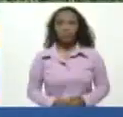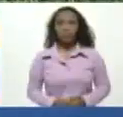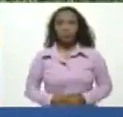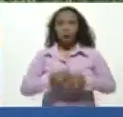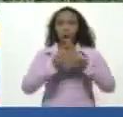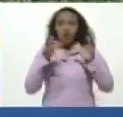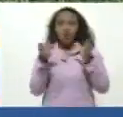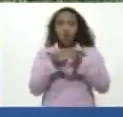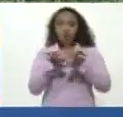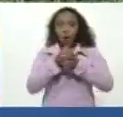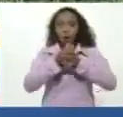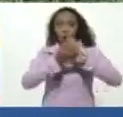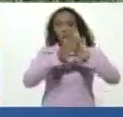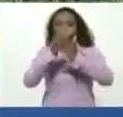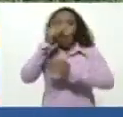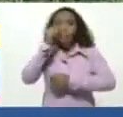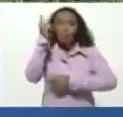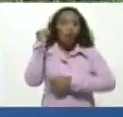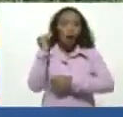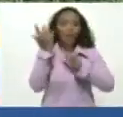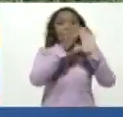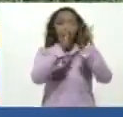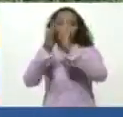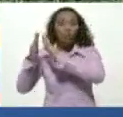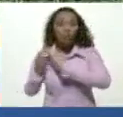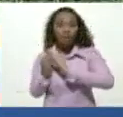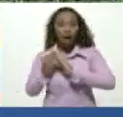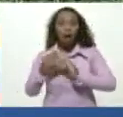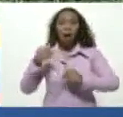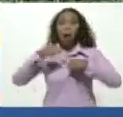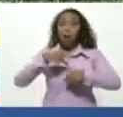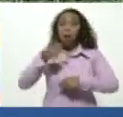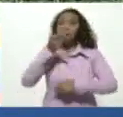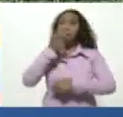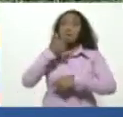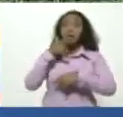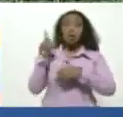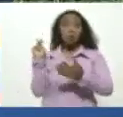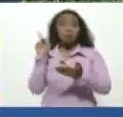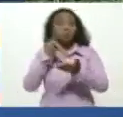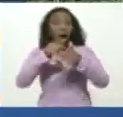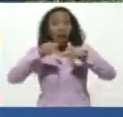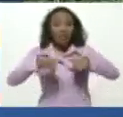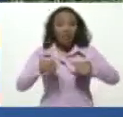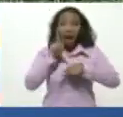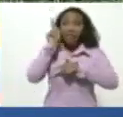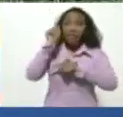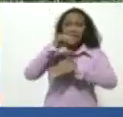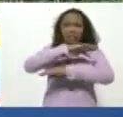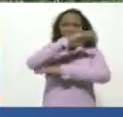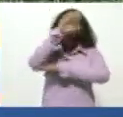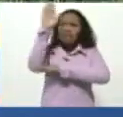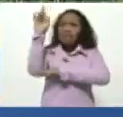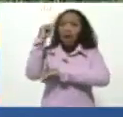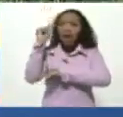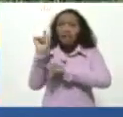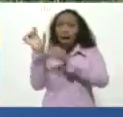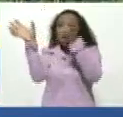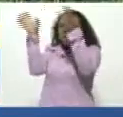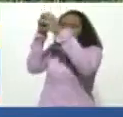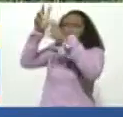Comuneros y comuneras, una belleza venir hoy para acá, por allá el cielo nublado, por acá el cielo